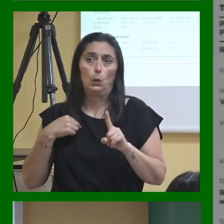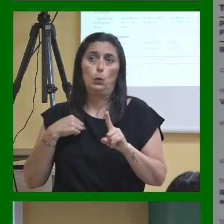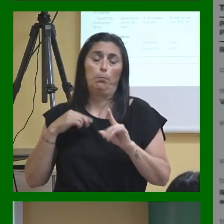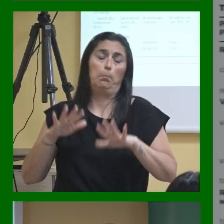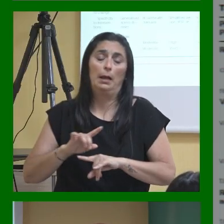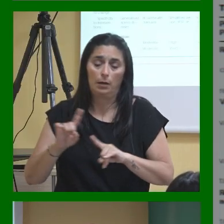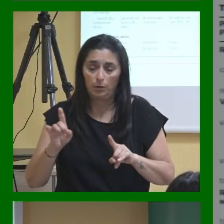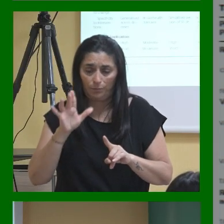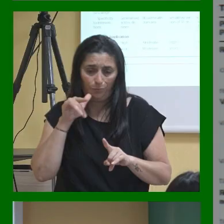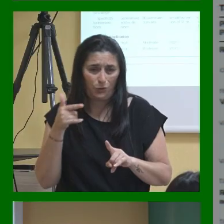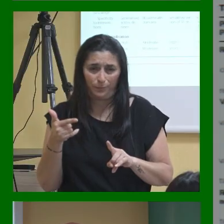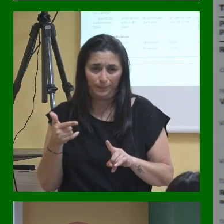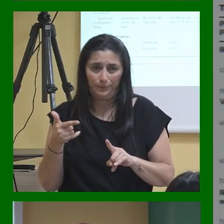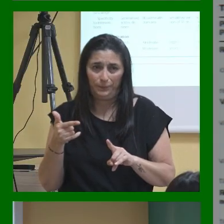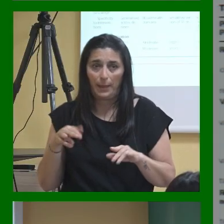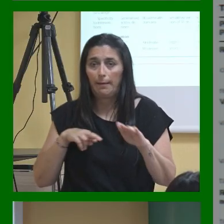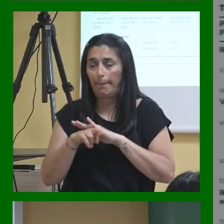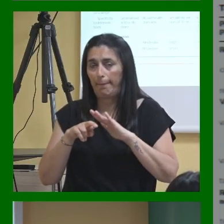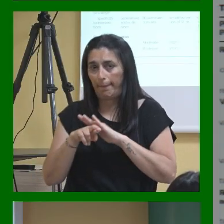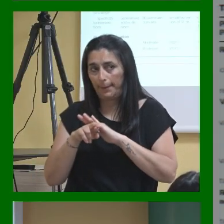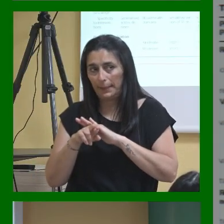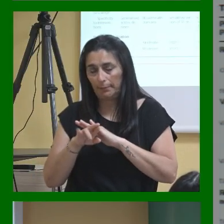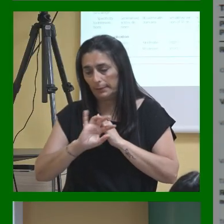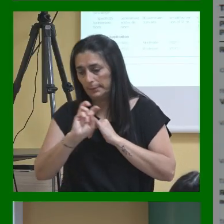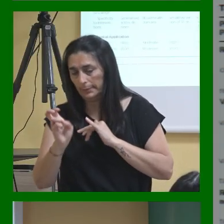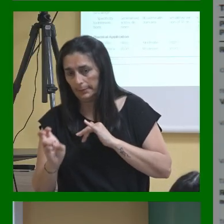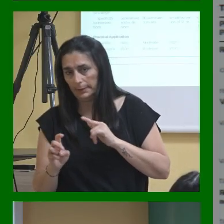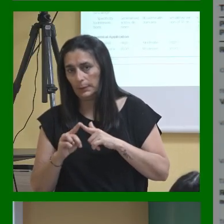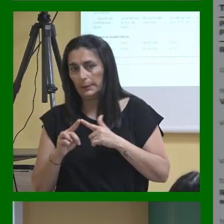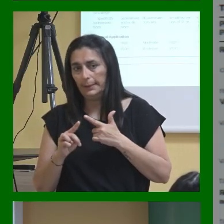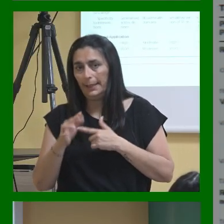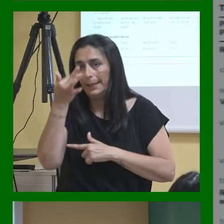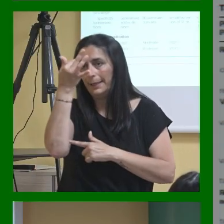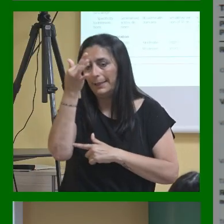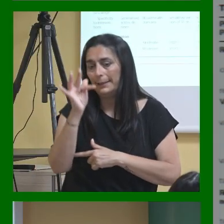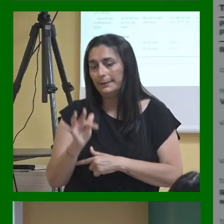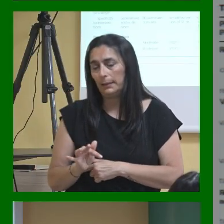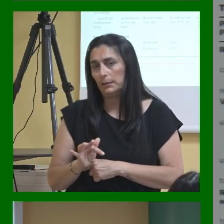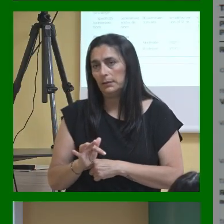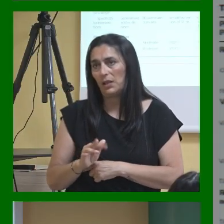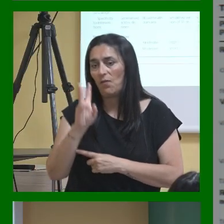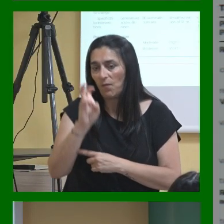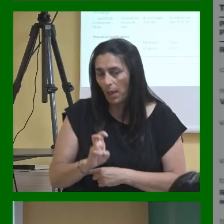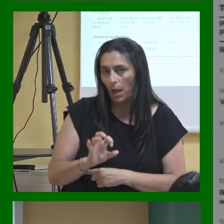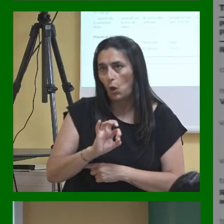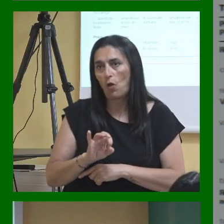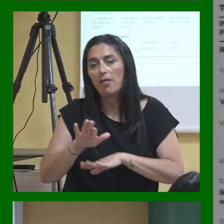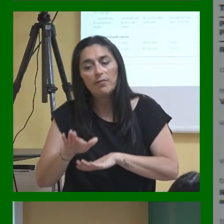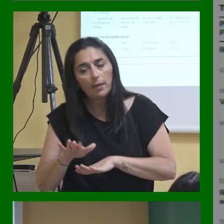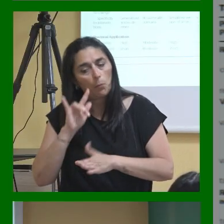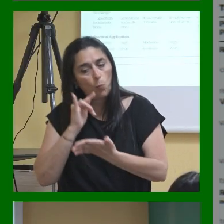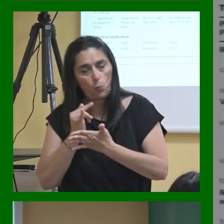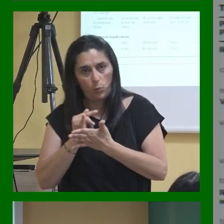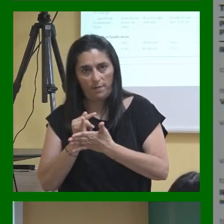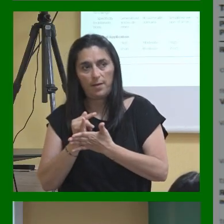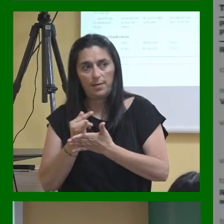porque de todos los instrumentos que existen, y aquí es un poco el test de validez y fiabilidad de estas pruebas de